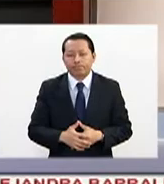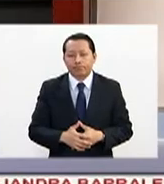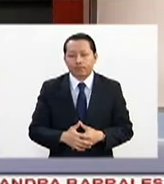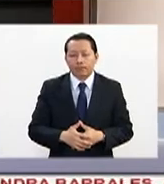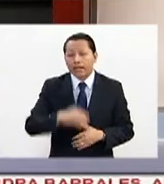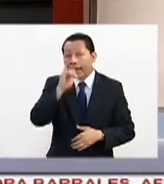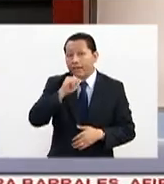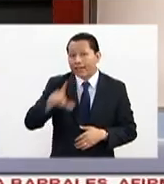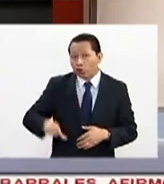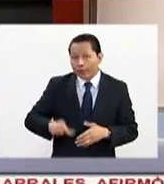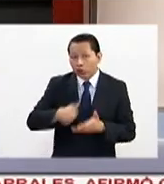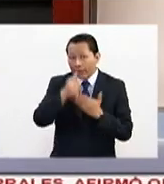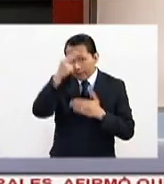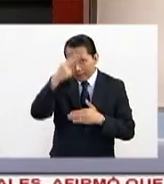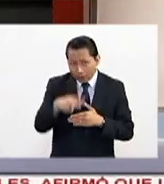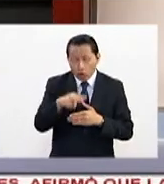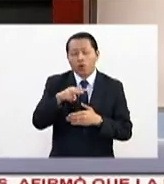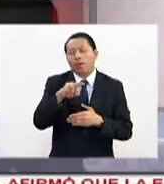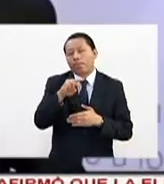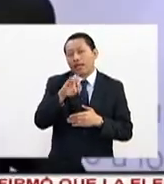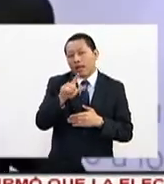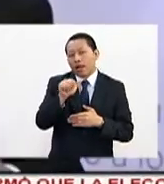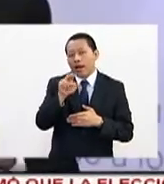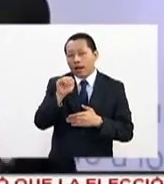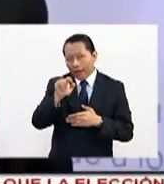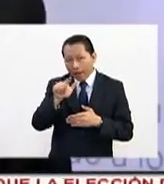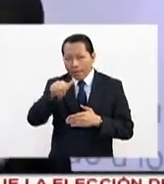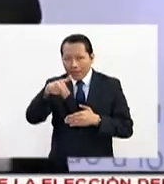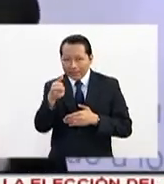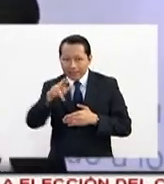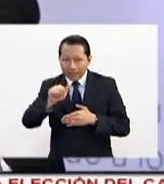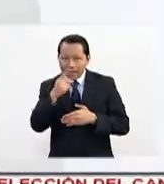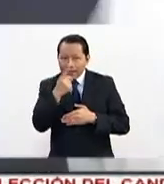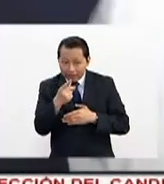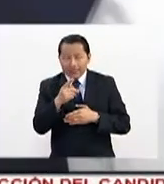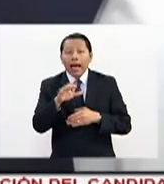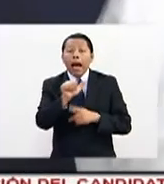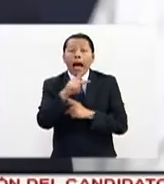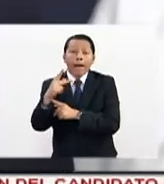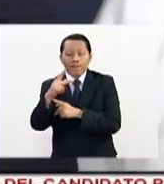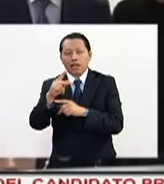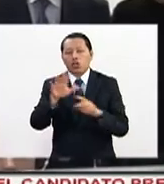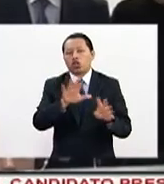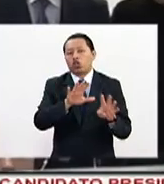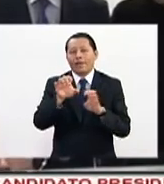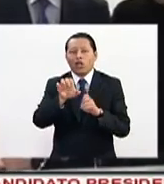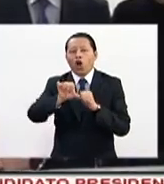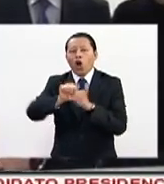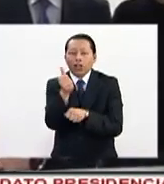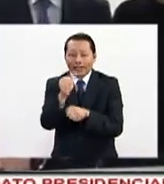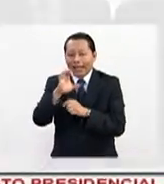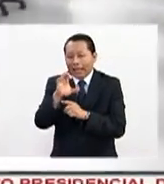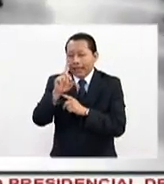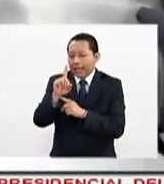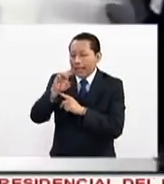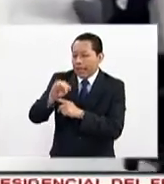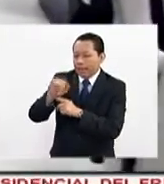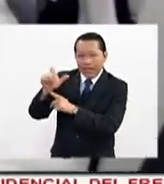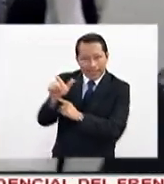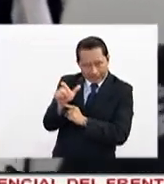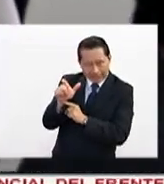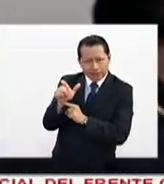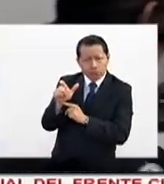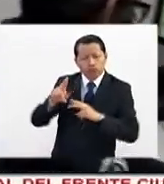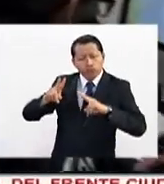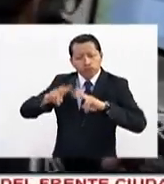Y el jefe de gobierno de la Ciudad de México, Miguel Ángel Mancera, informó que la aplicación móvil 911 CDMX contará con